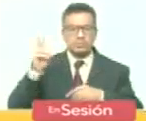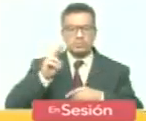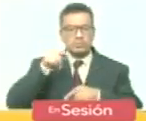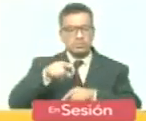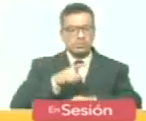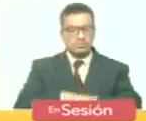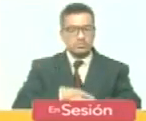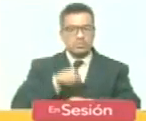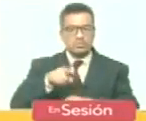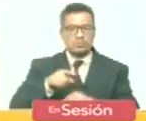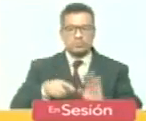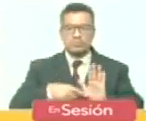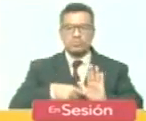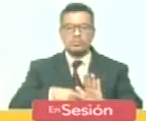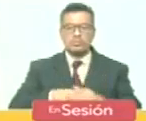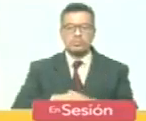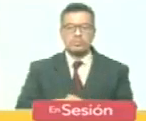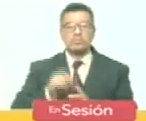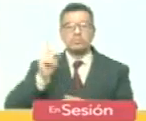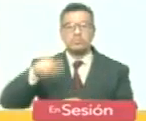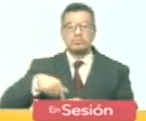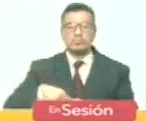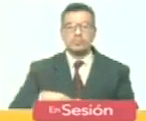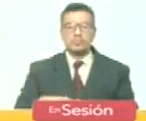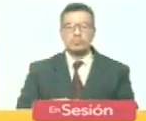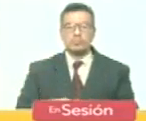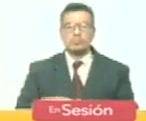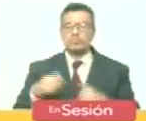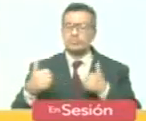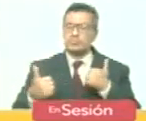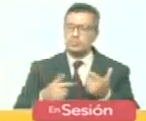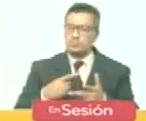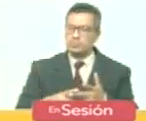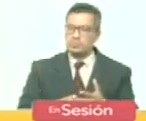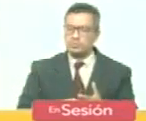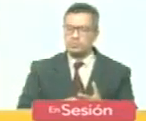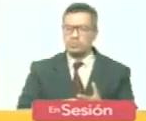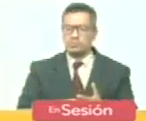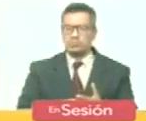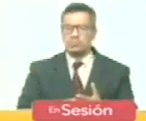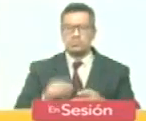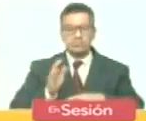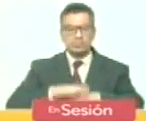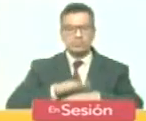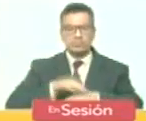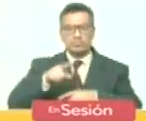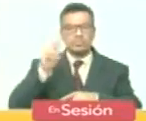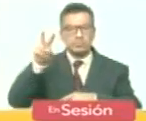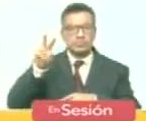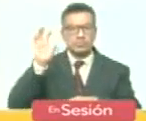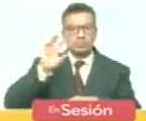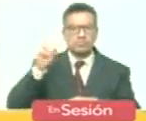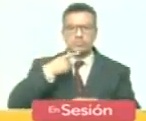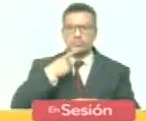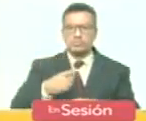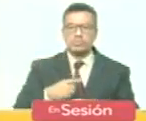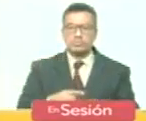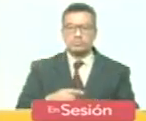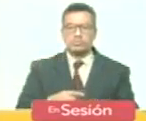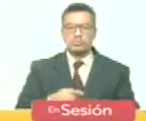entonces, mostrando también cuáles eran lo que ocurría en aquella Venezuela, señalando a